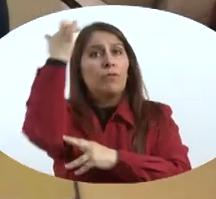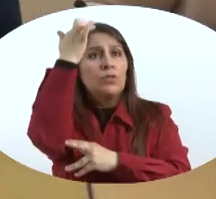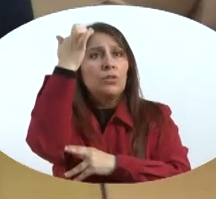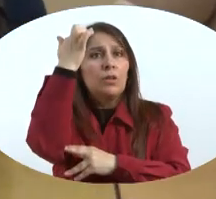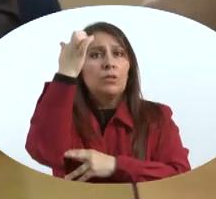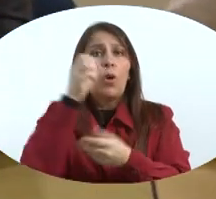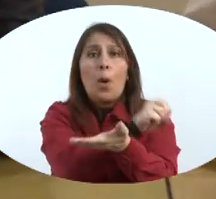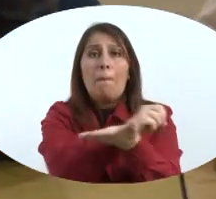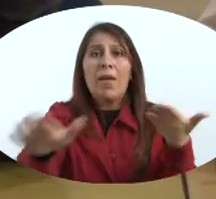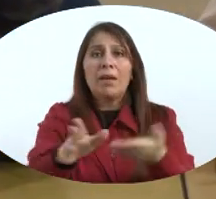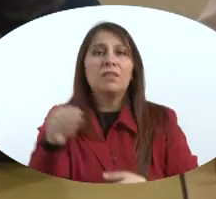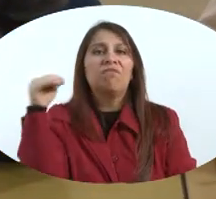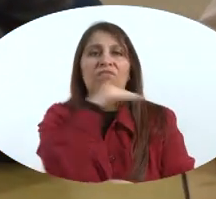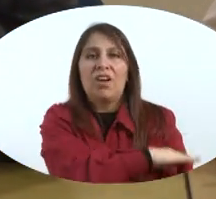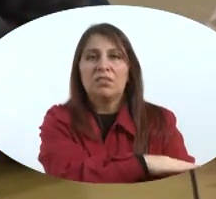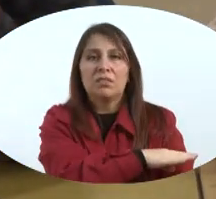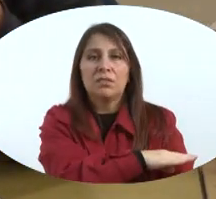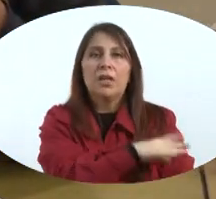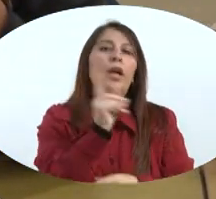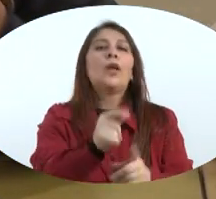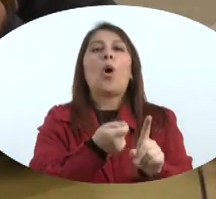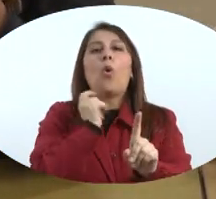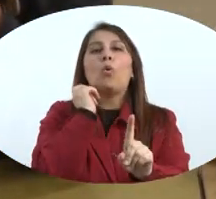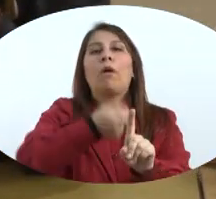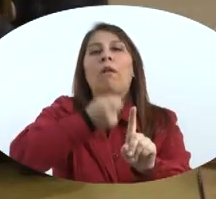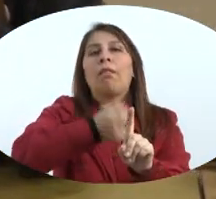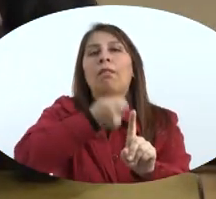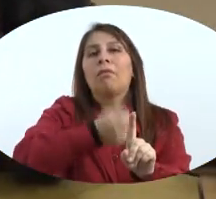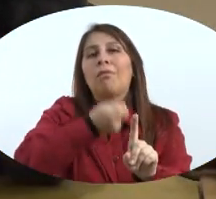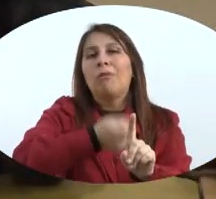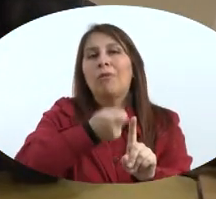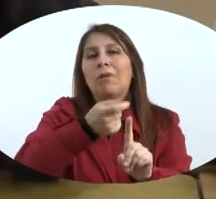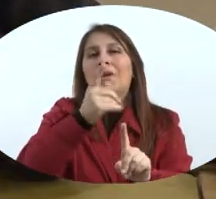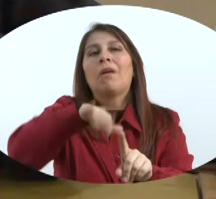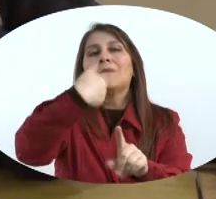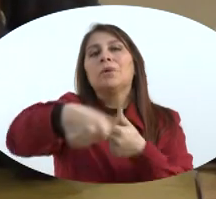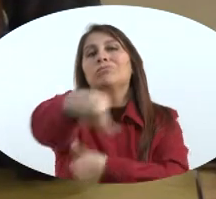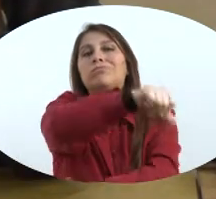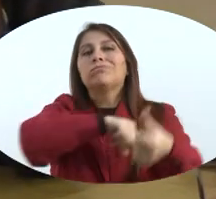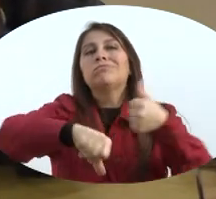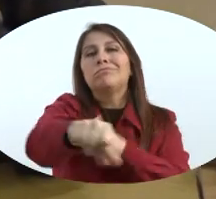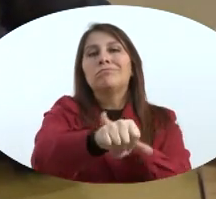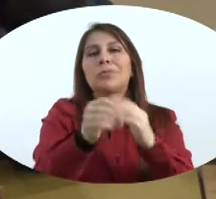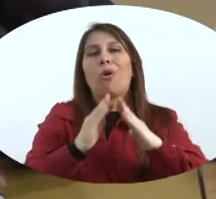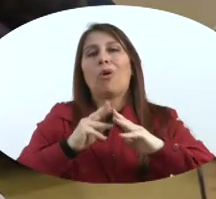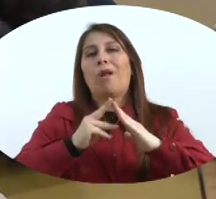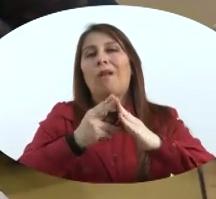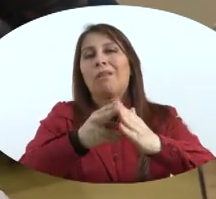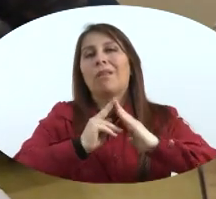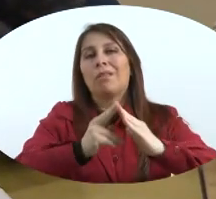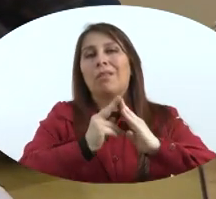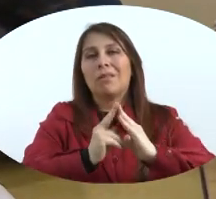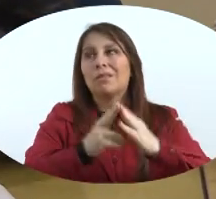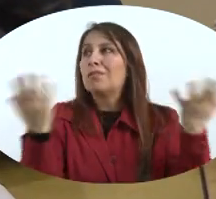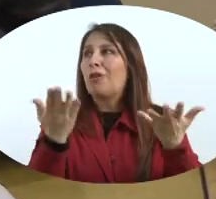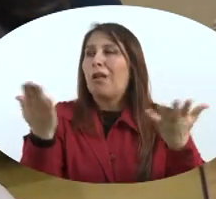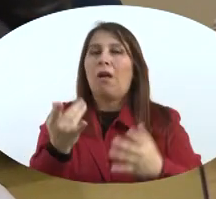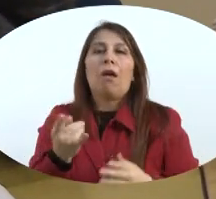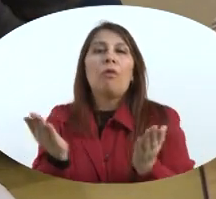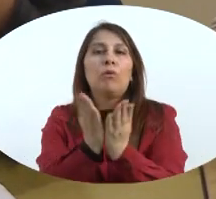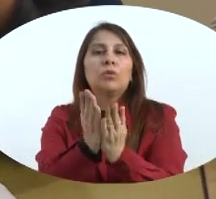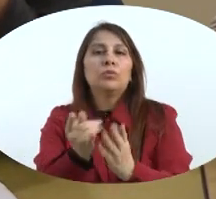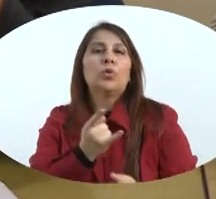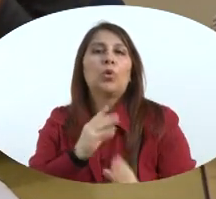que terminaron siendo créditos condonables con el icex para la licenciatura en educación comunitaria también